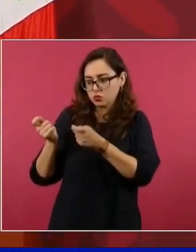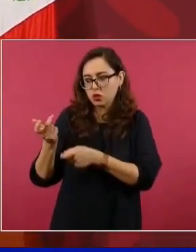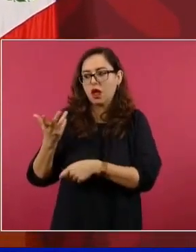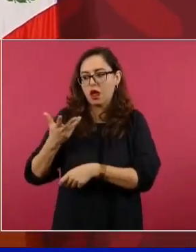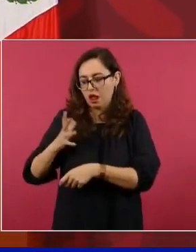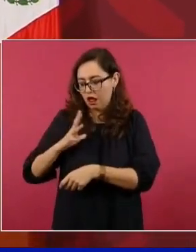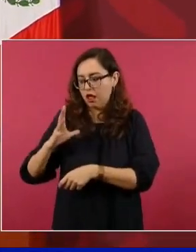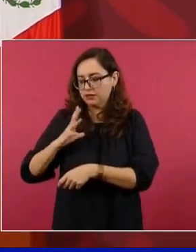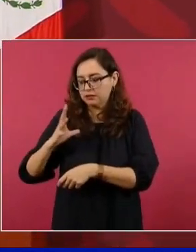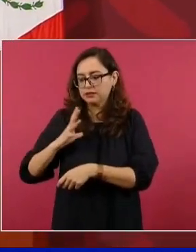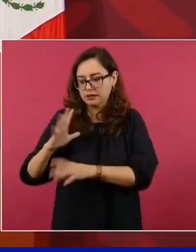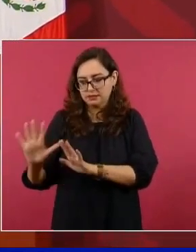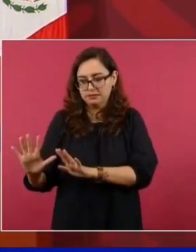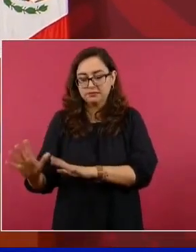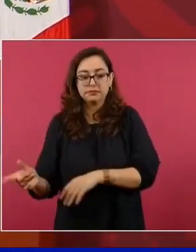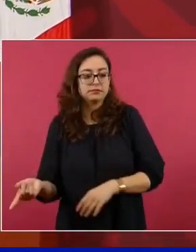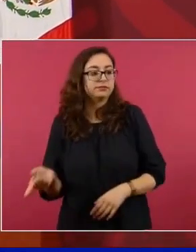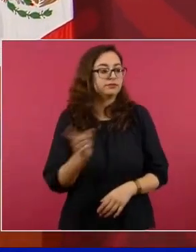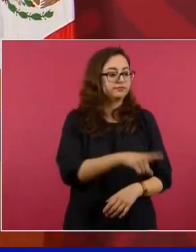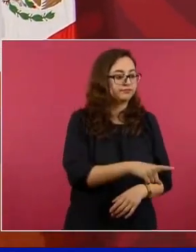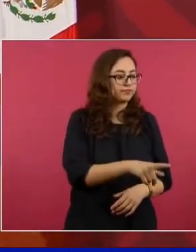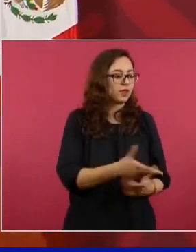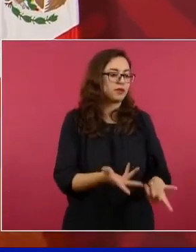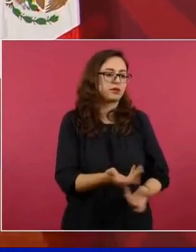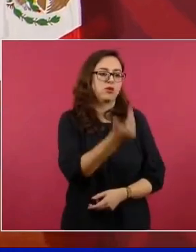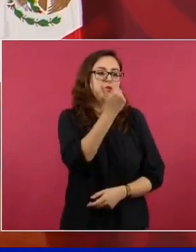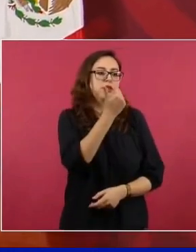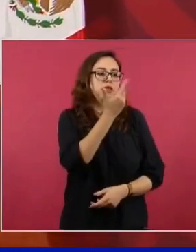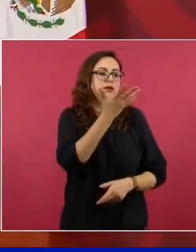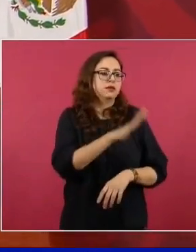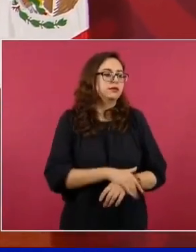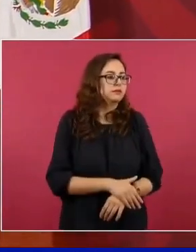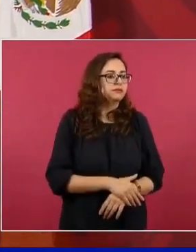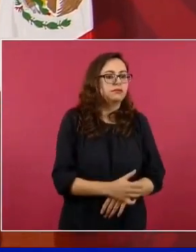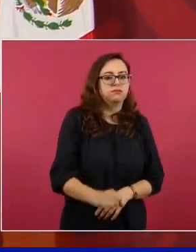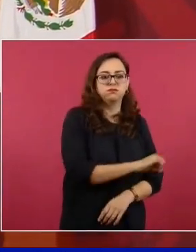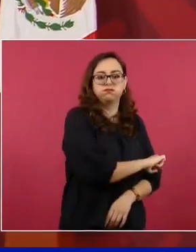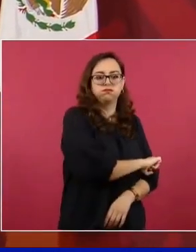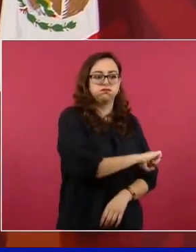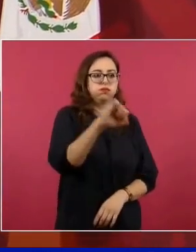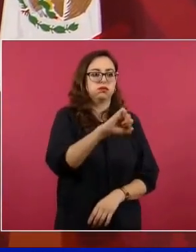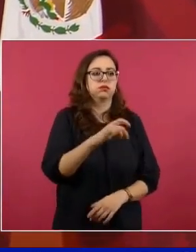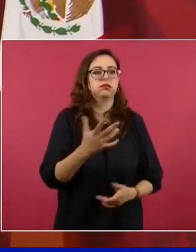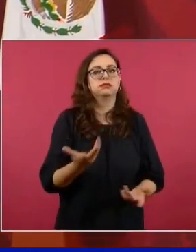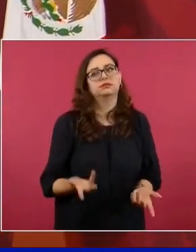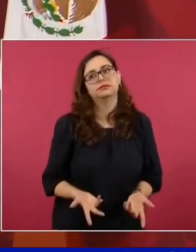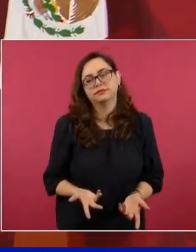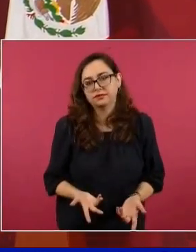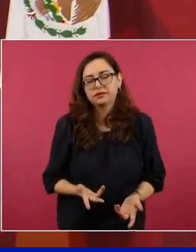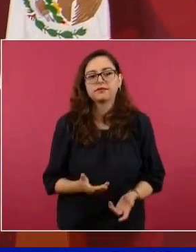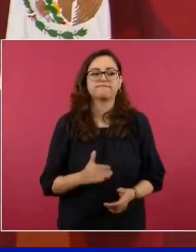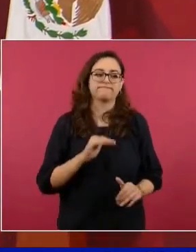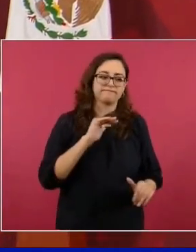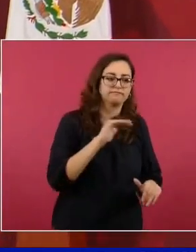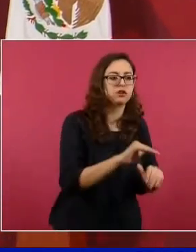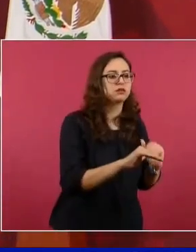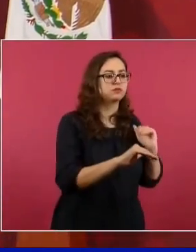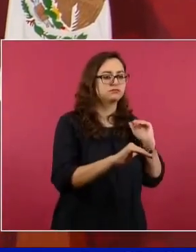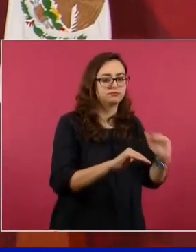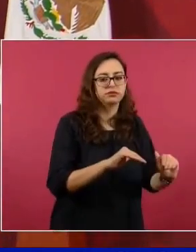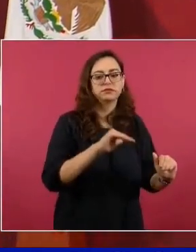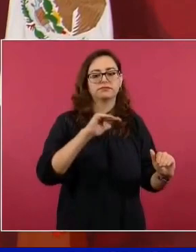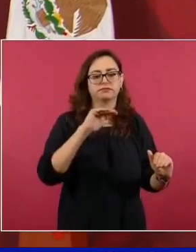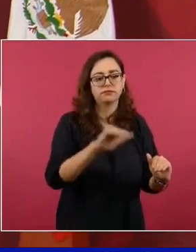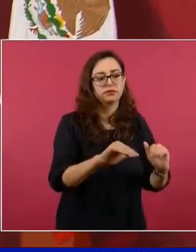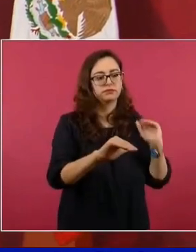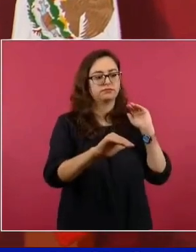es en lo relacionado con alimentos. Por eso, así como buscamos